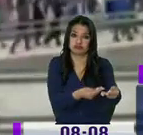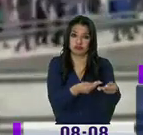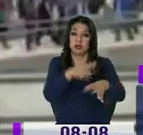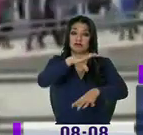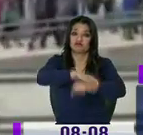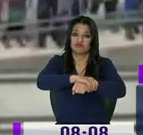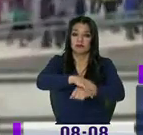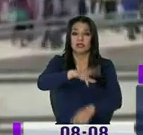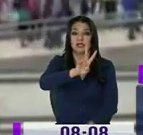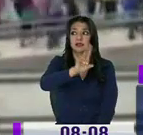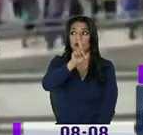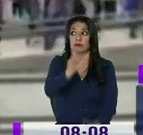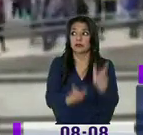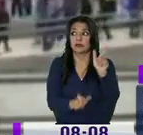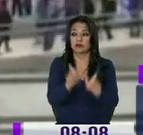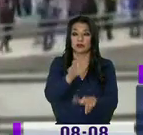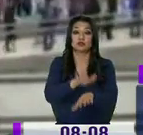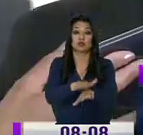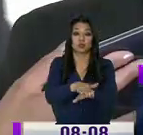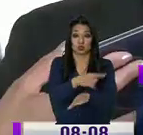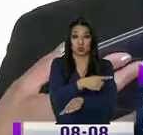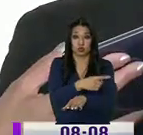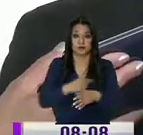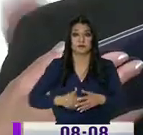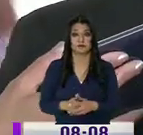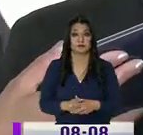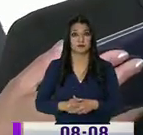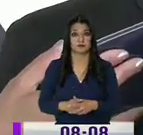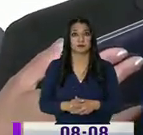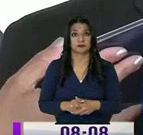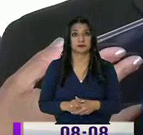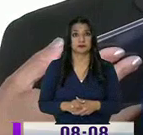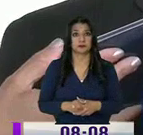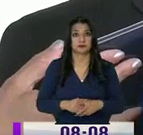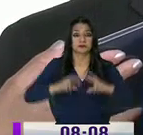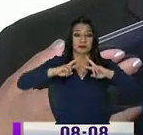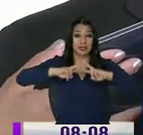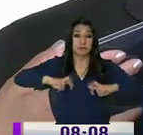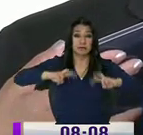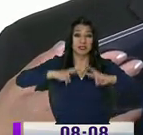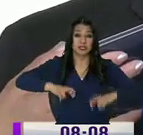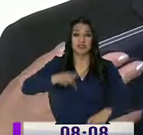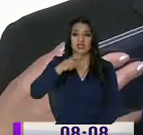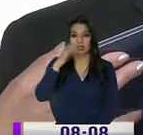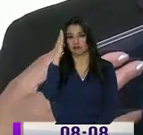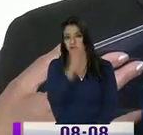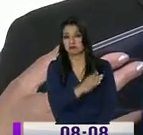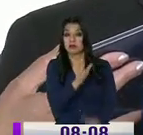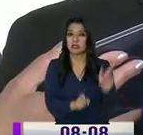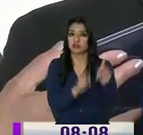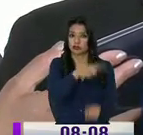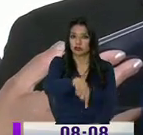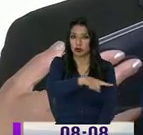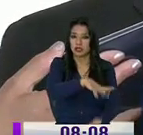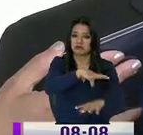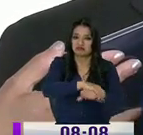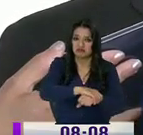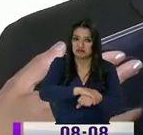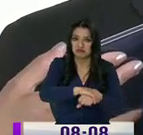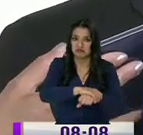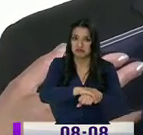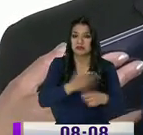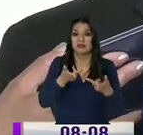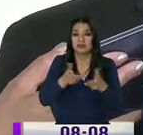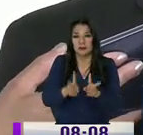de 71 personas involucradas. Inicialmente serían las investigaciones dirigidas a aquellas personas y obviamente, como ustedes también